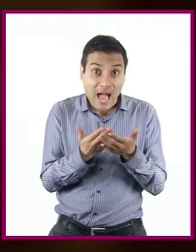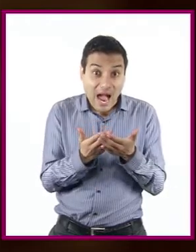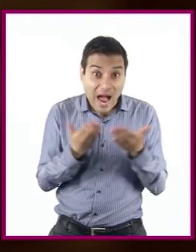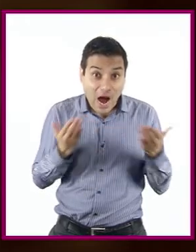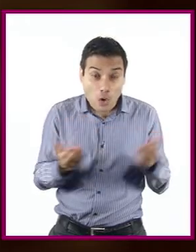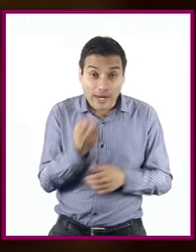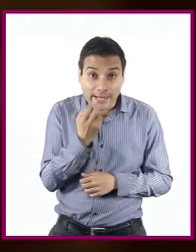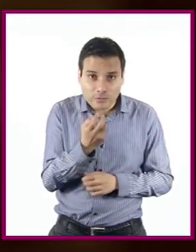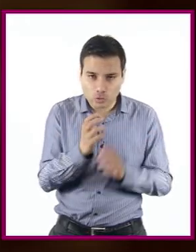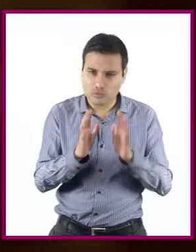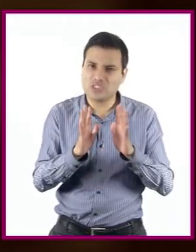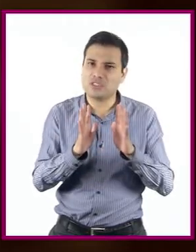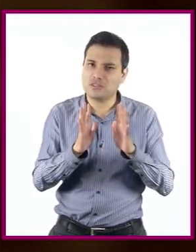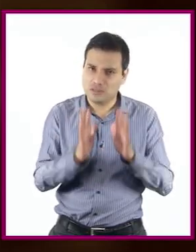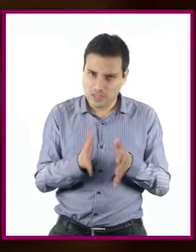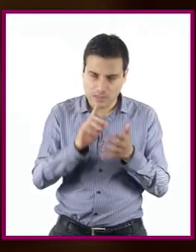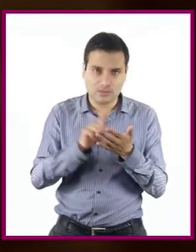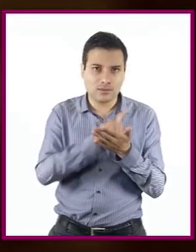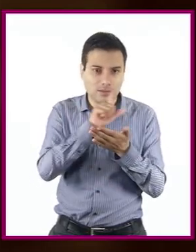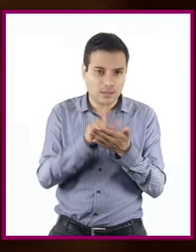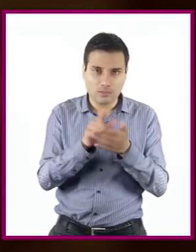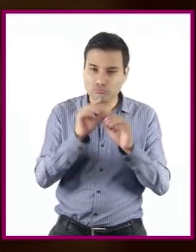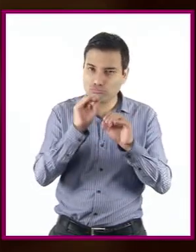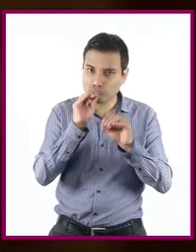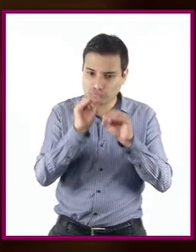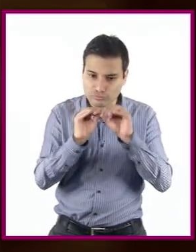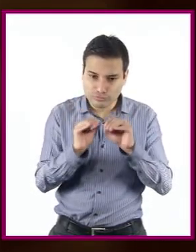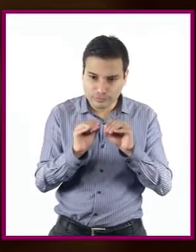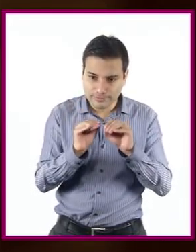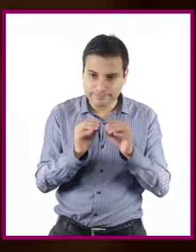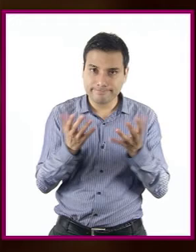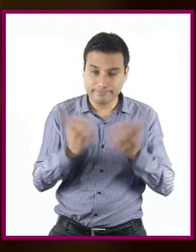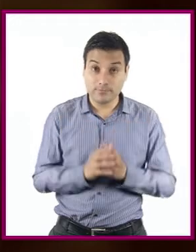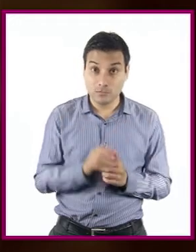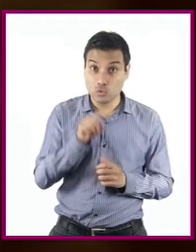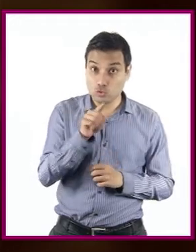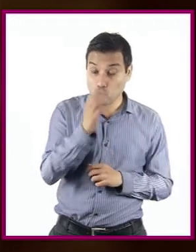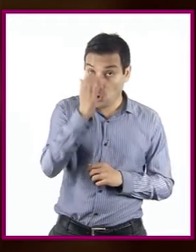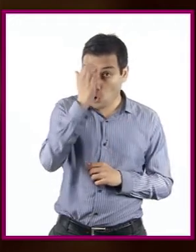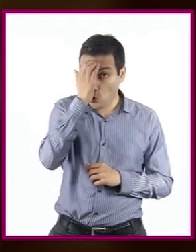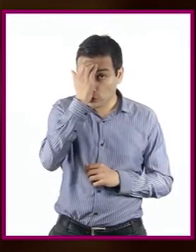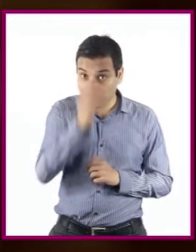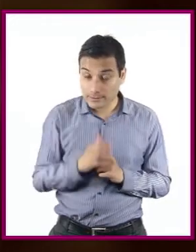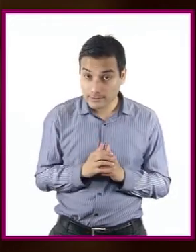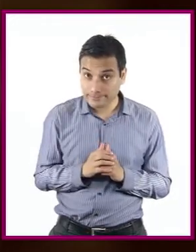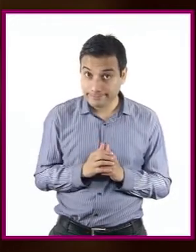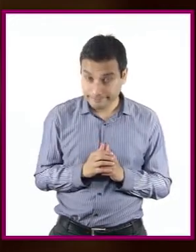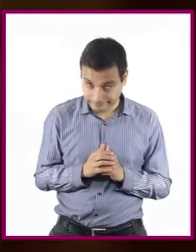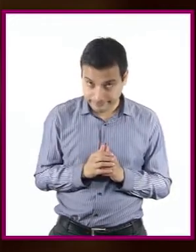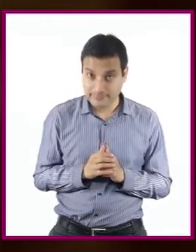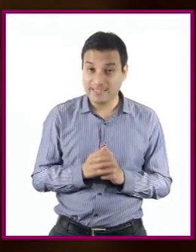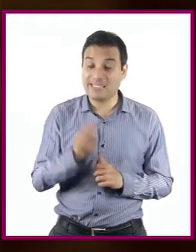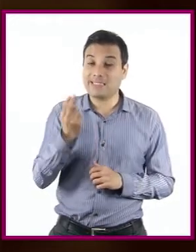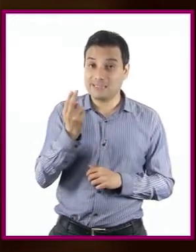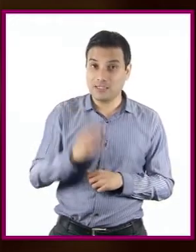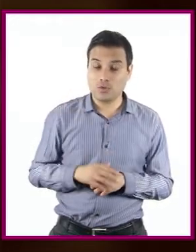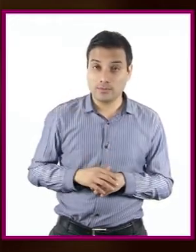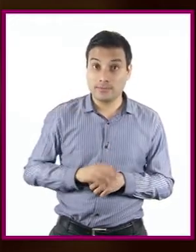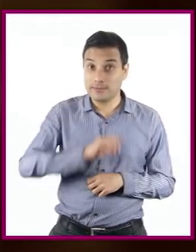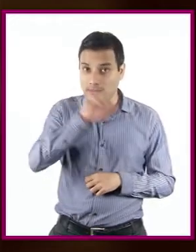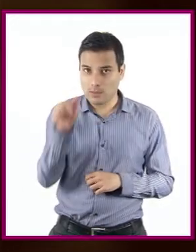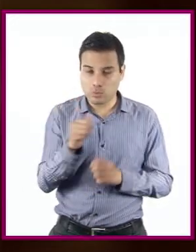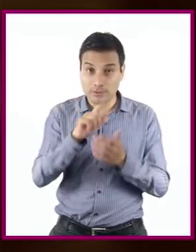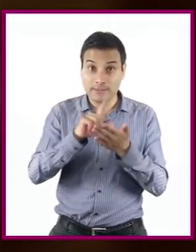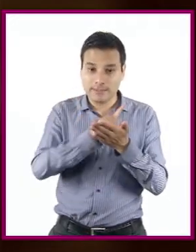derechos están consagrados en nuestras leyes, por lo que conocer, ampliar y hacer realidad este marco legal que es fruto de